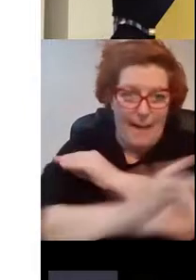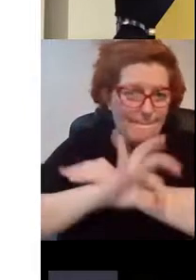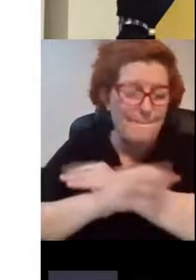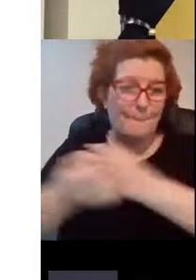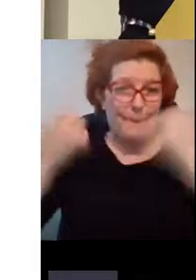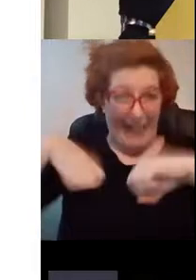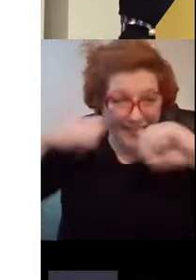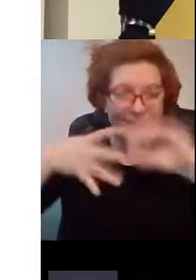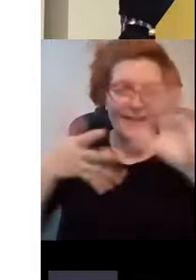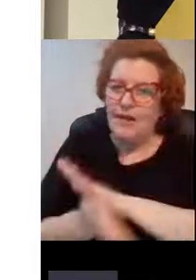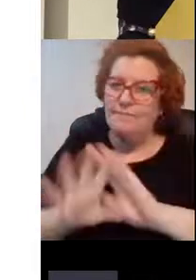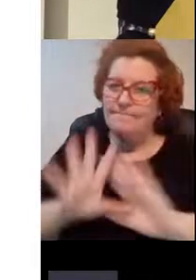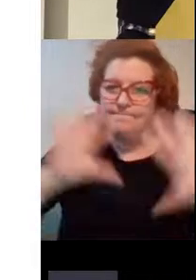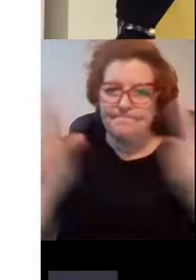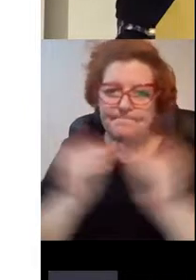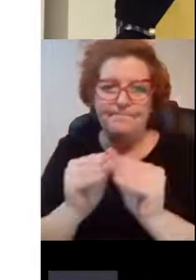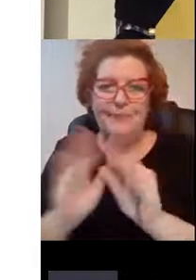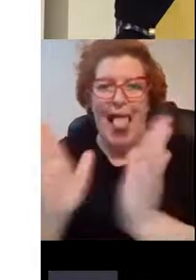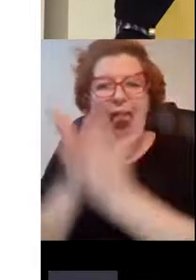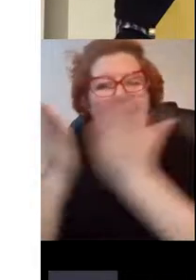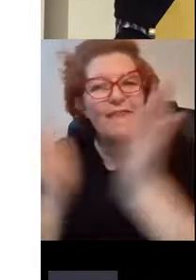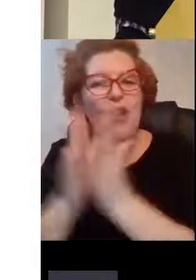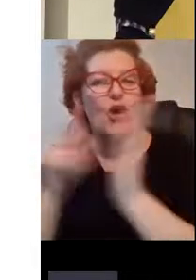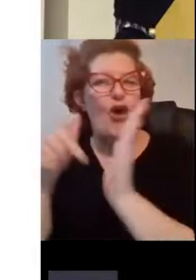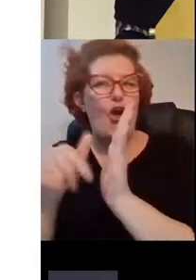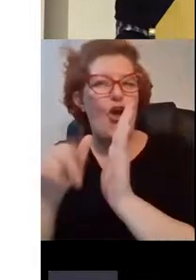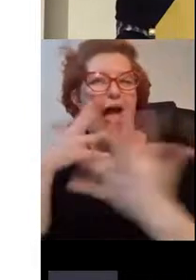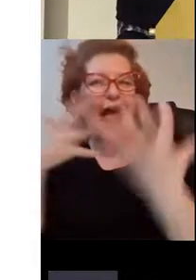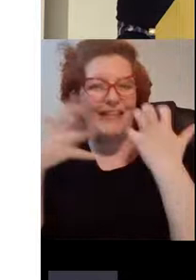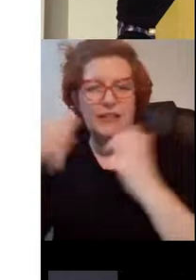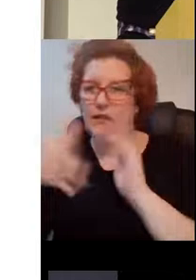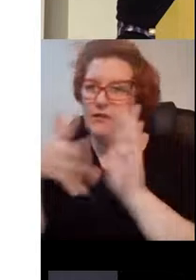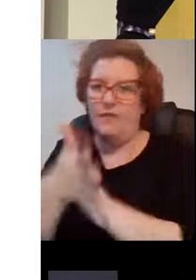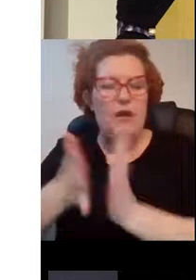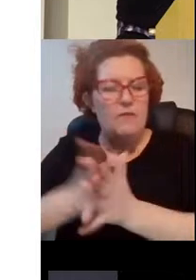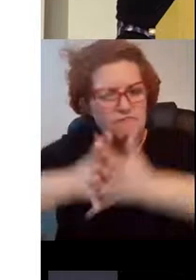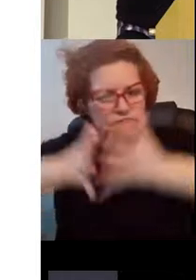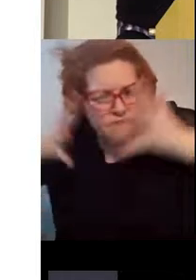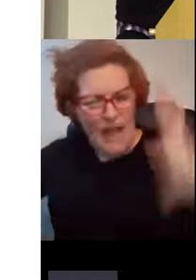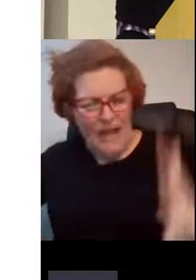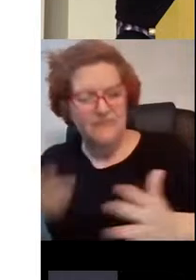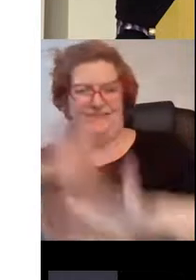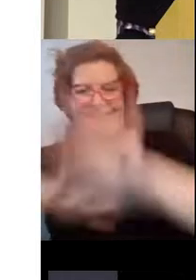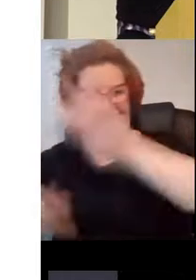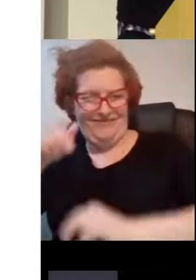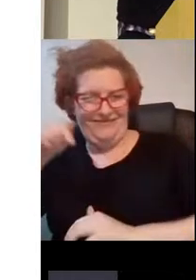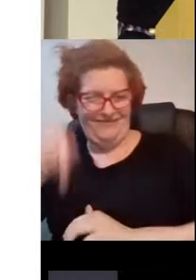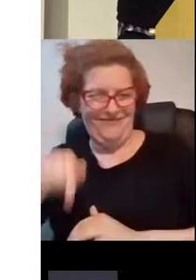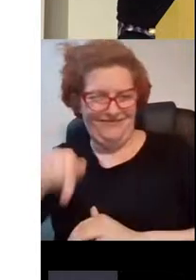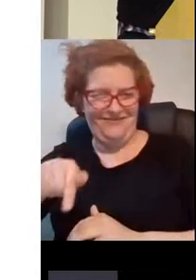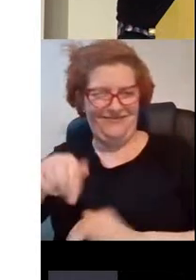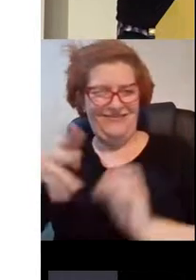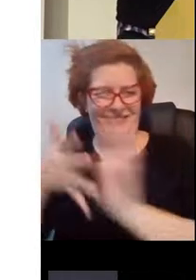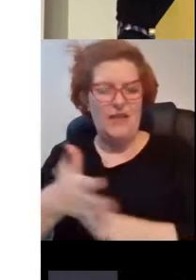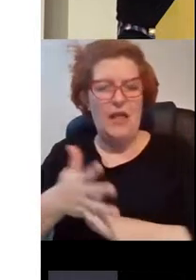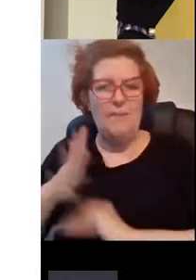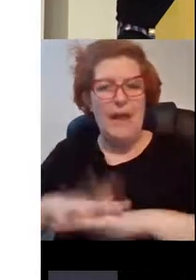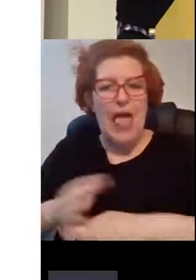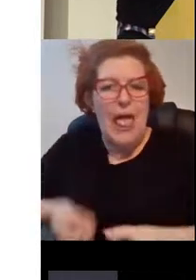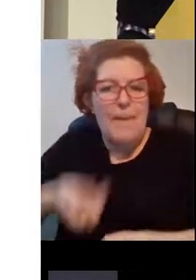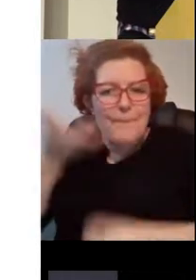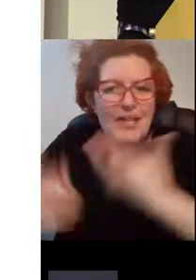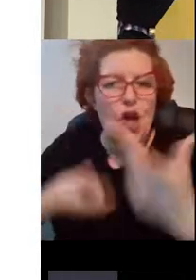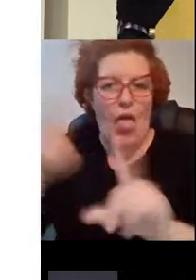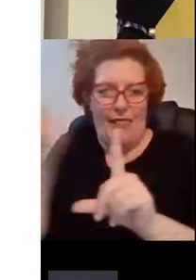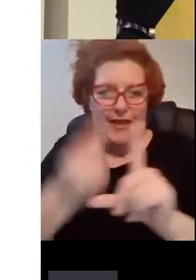dos cuestiones: el libro de artista, que es, podemos decir, la más extensa y la más compleja realización de la expresión gráfica, y por